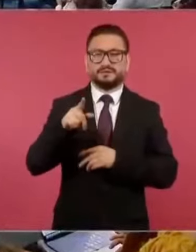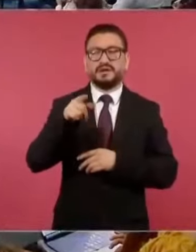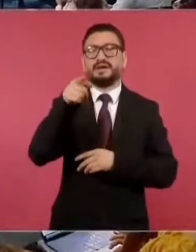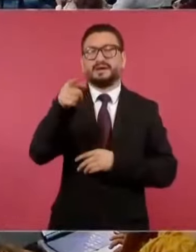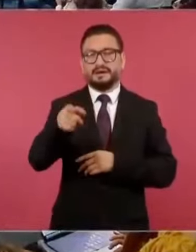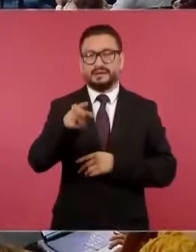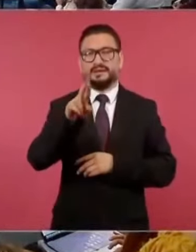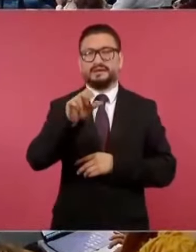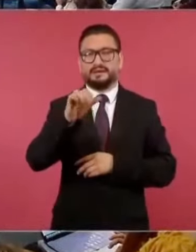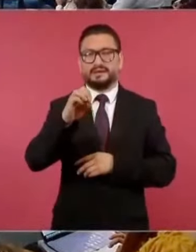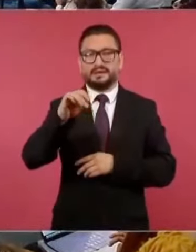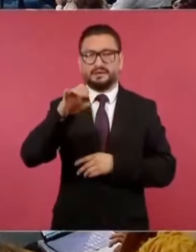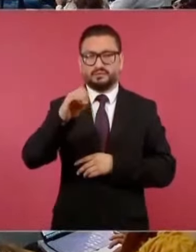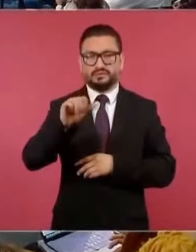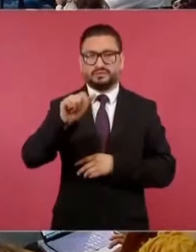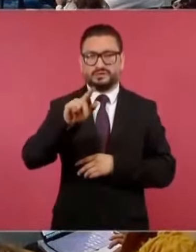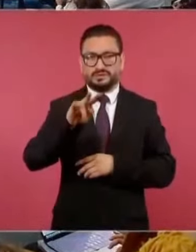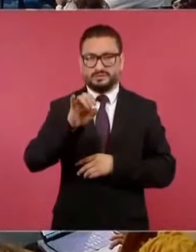Ramón Alberto Garza.